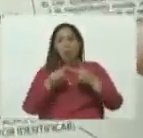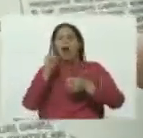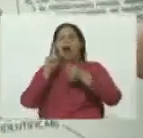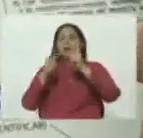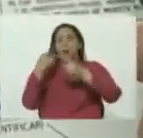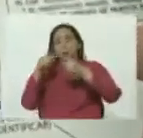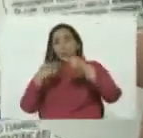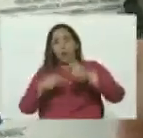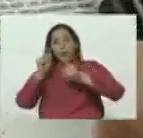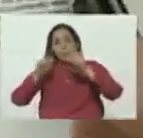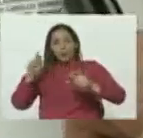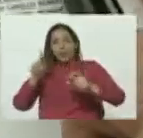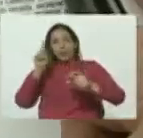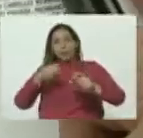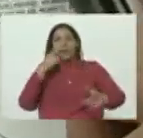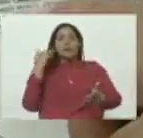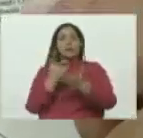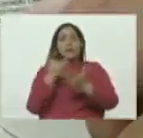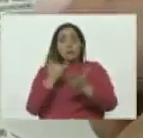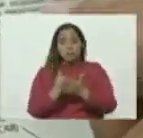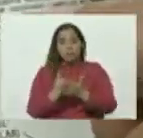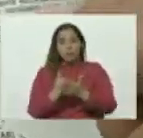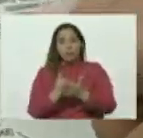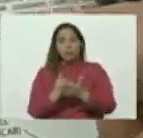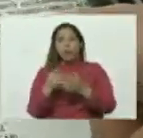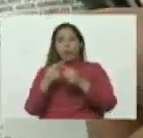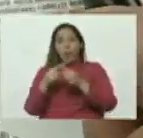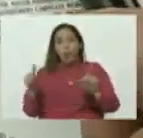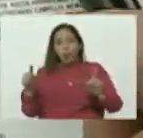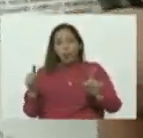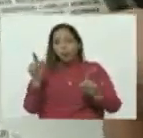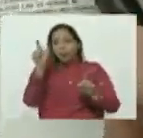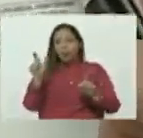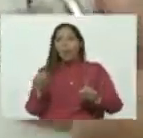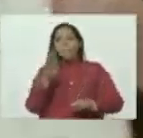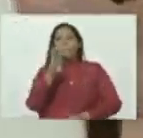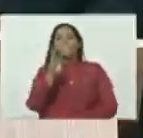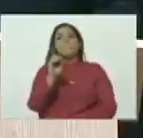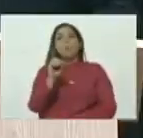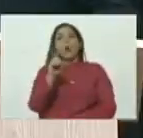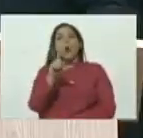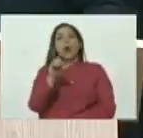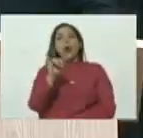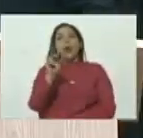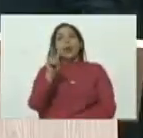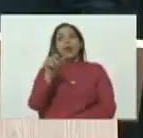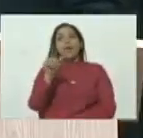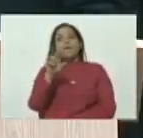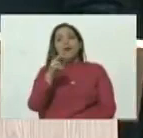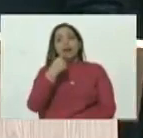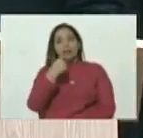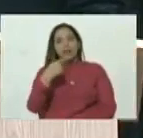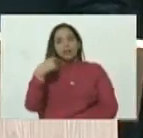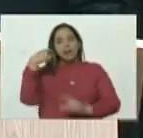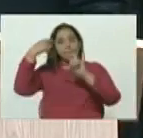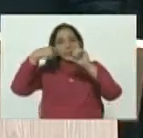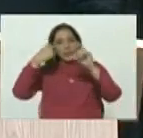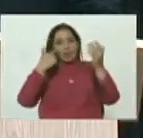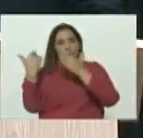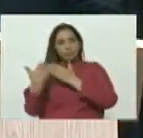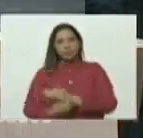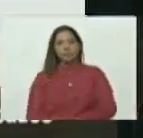israelíes, tenemos el testimonio de un alias Bolívar que señala lo siguiente. Adelante, el video número